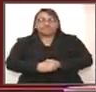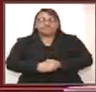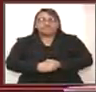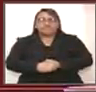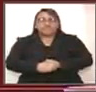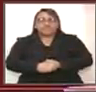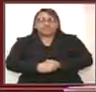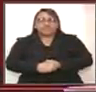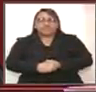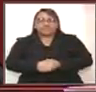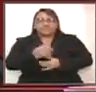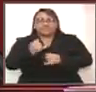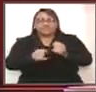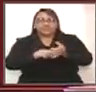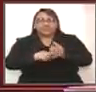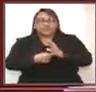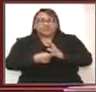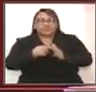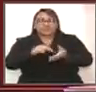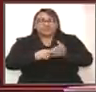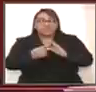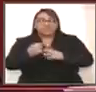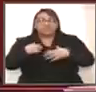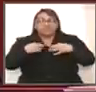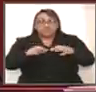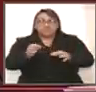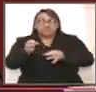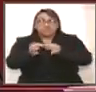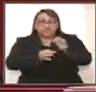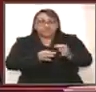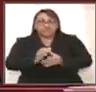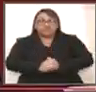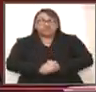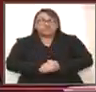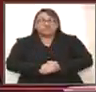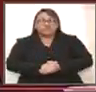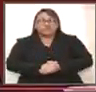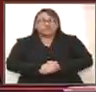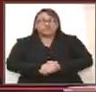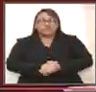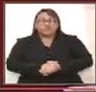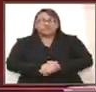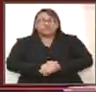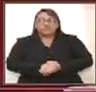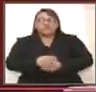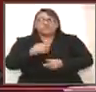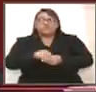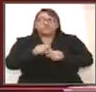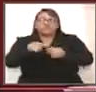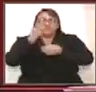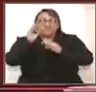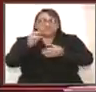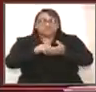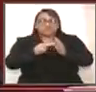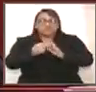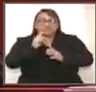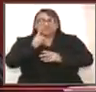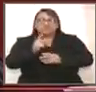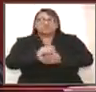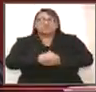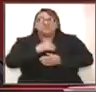Un último punto que me permitiría referir en esta exposición es